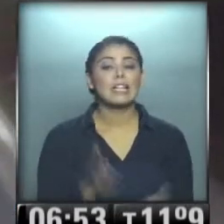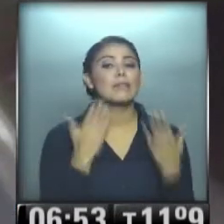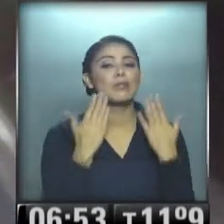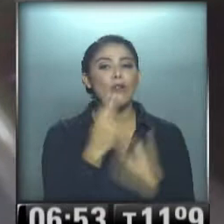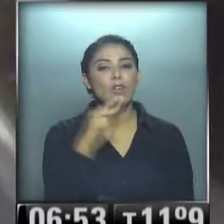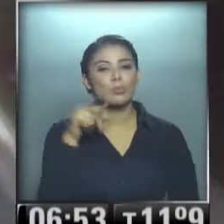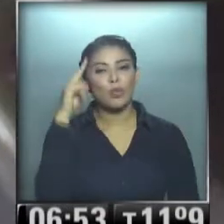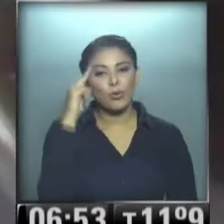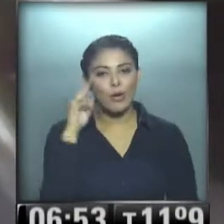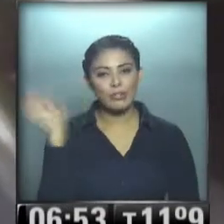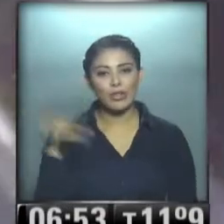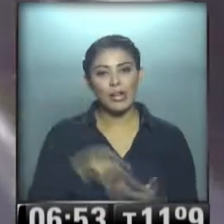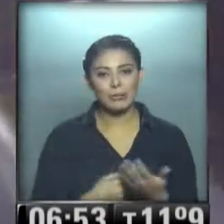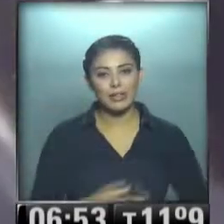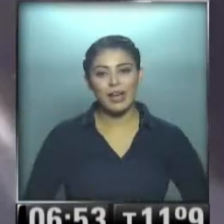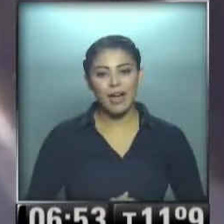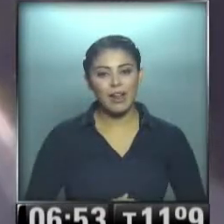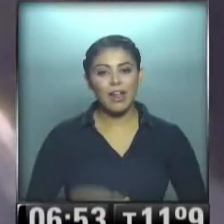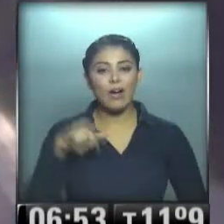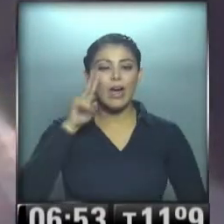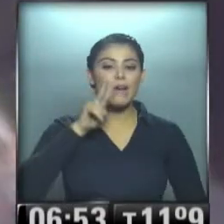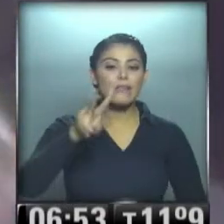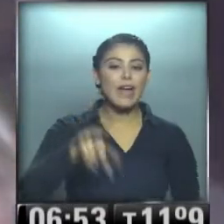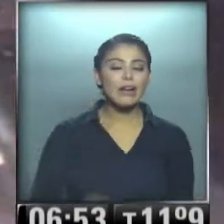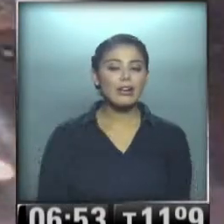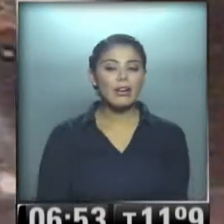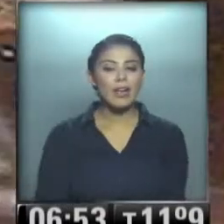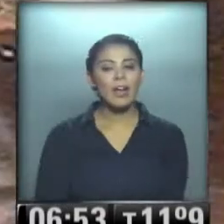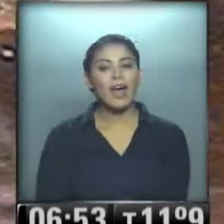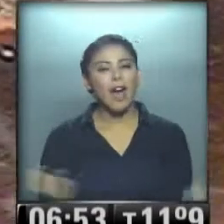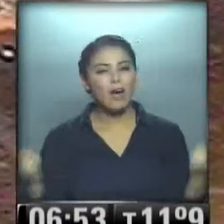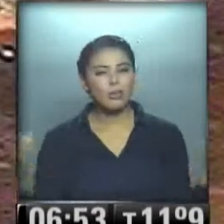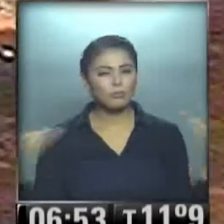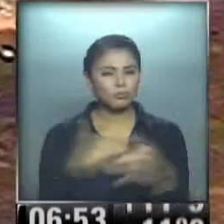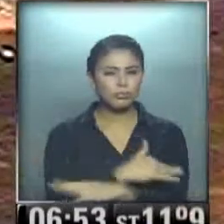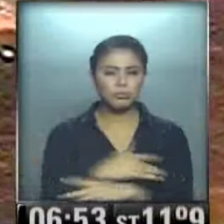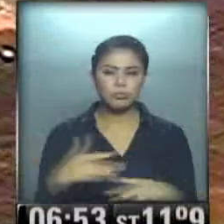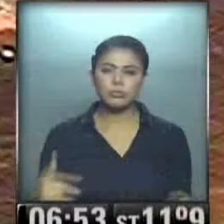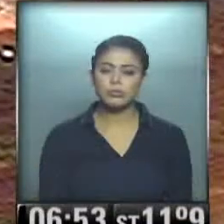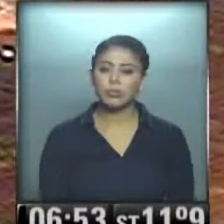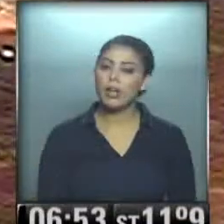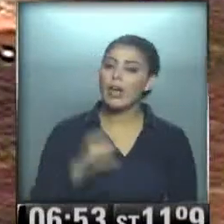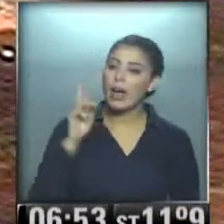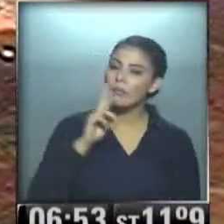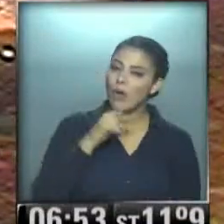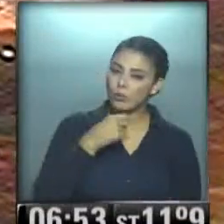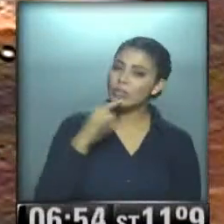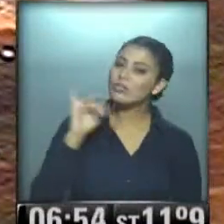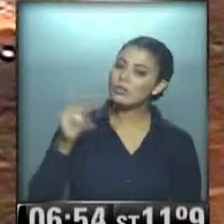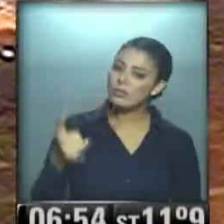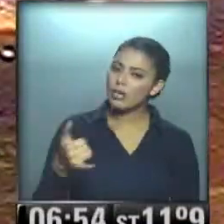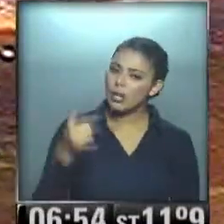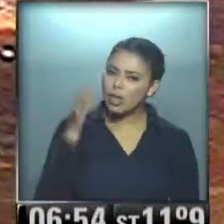...11.9 la temperatura en la ciudad de Buenos Aires. Ahí vemos mucha actividad ya en la ciudad, Cari, a esta hora. Sí. Empezando el día todos